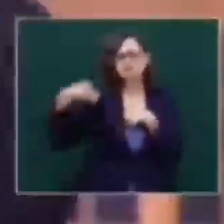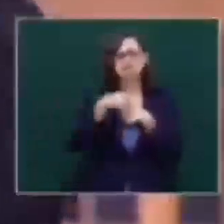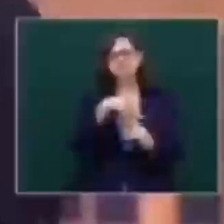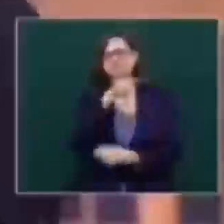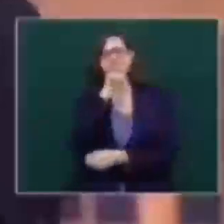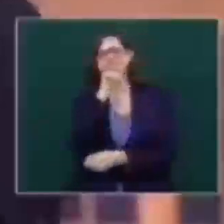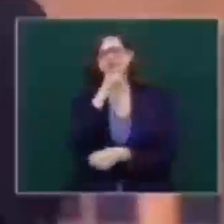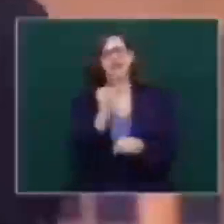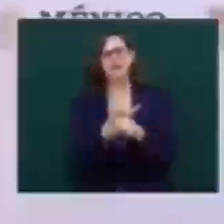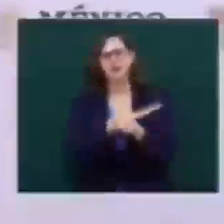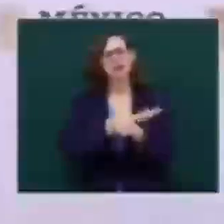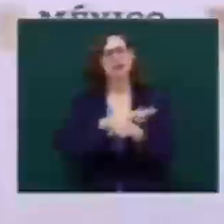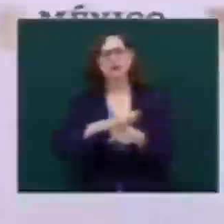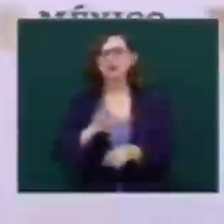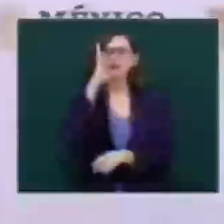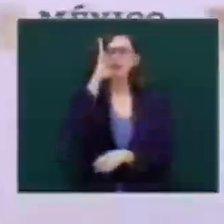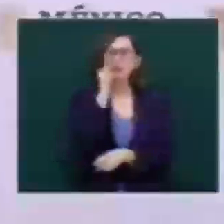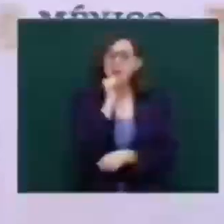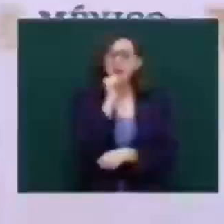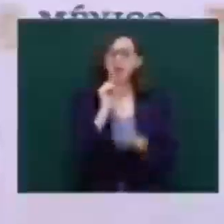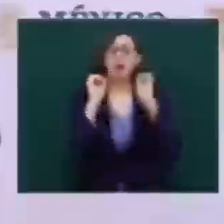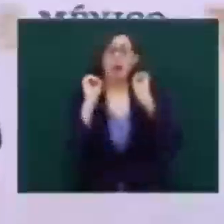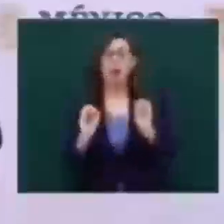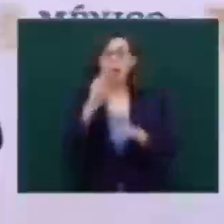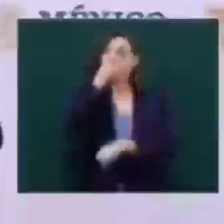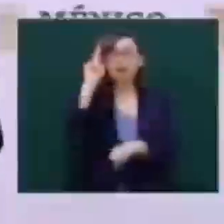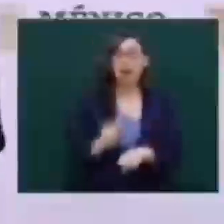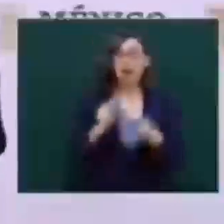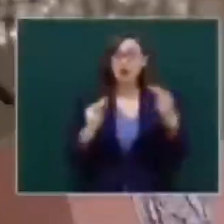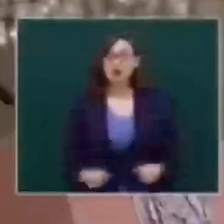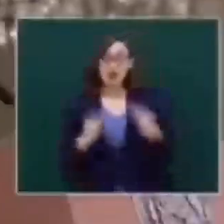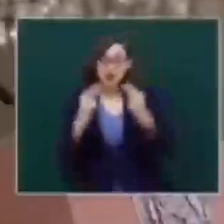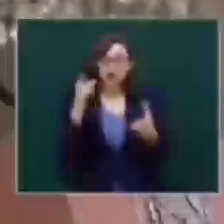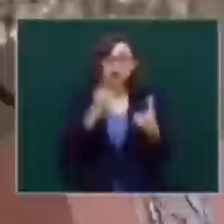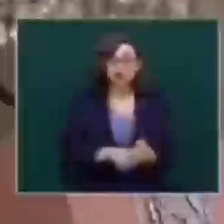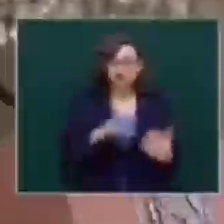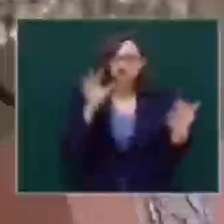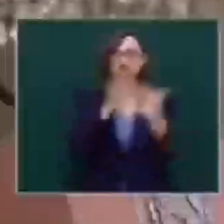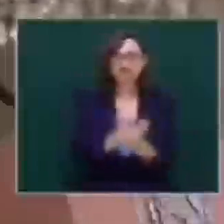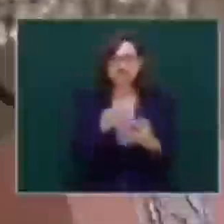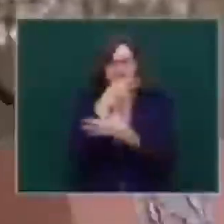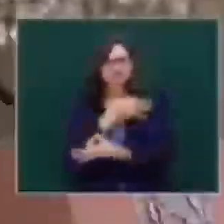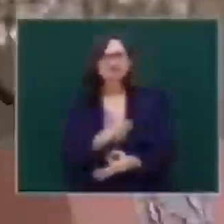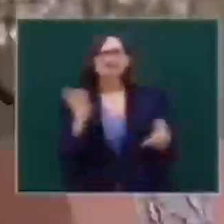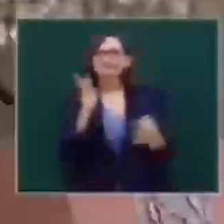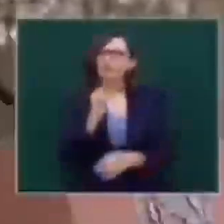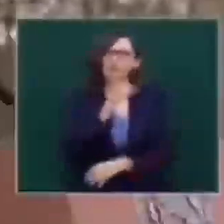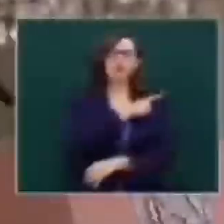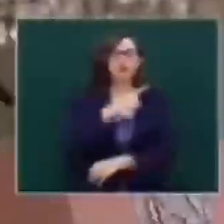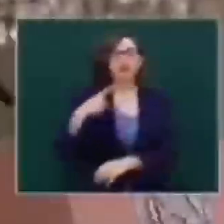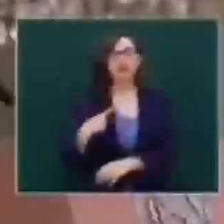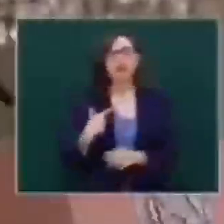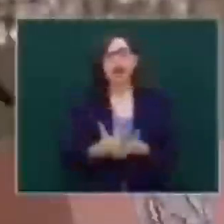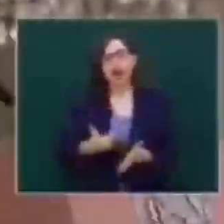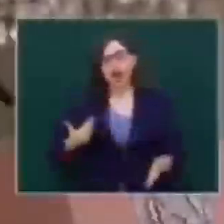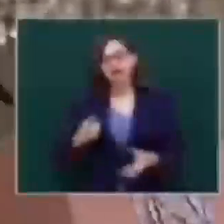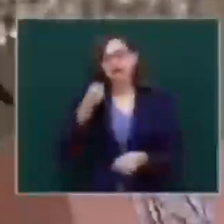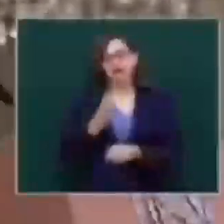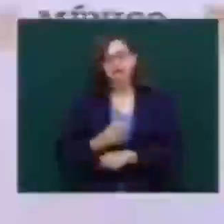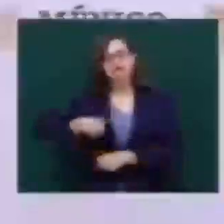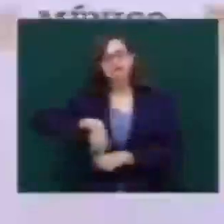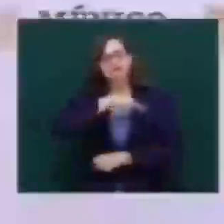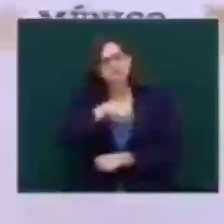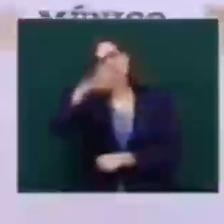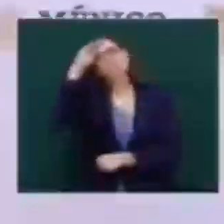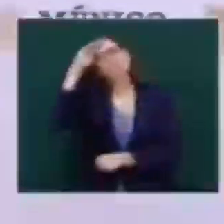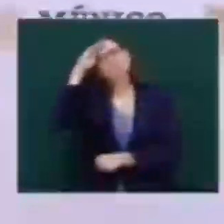menos debemos declarar la guerra comercial a nadie. Pienso que lo mejor es ser eficientes, creativos, fortalecer